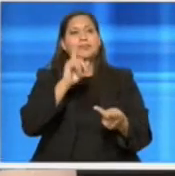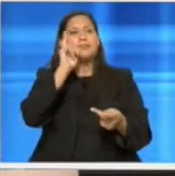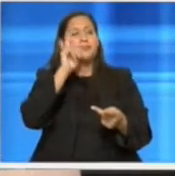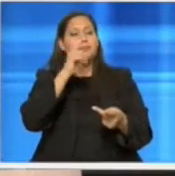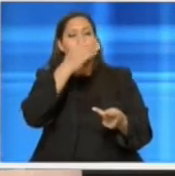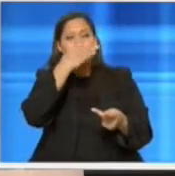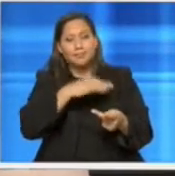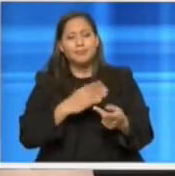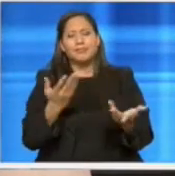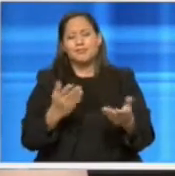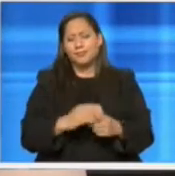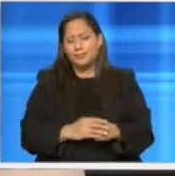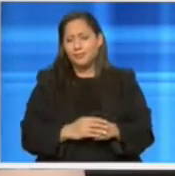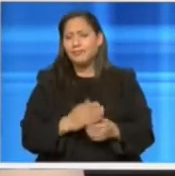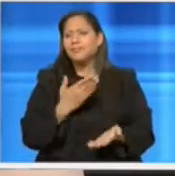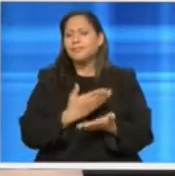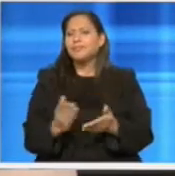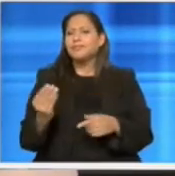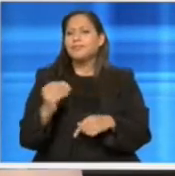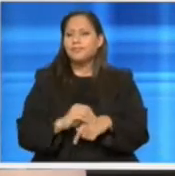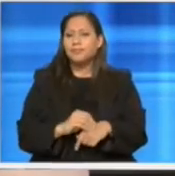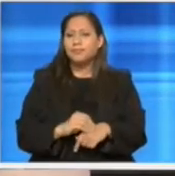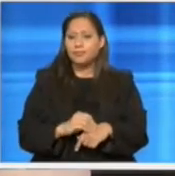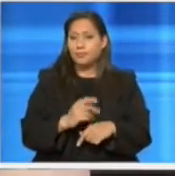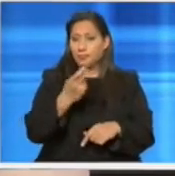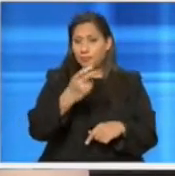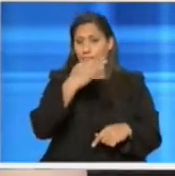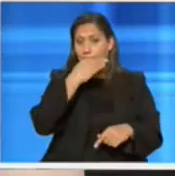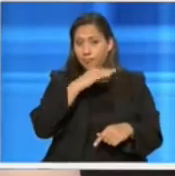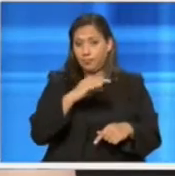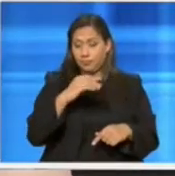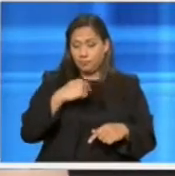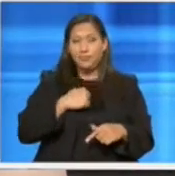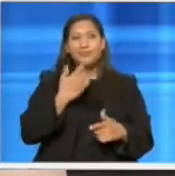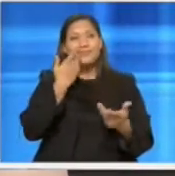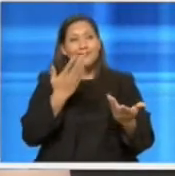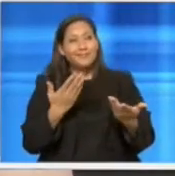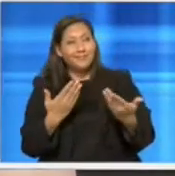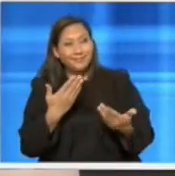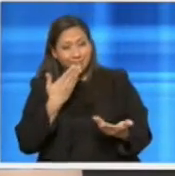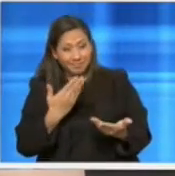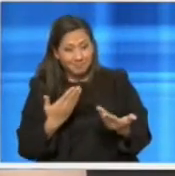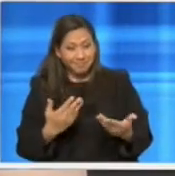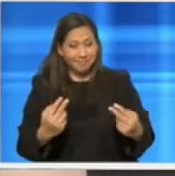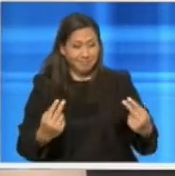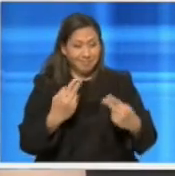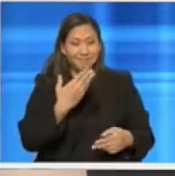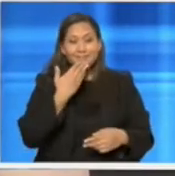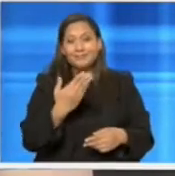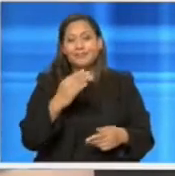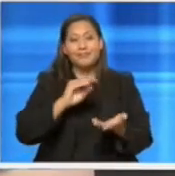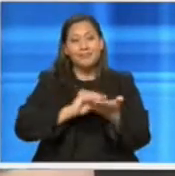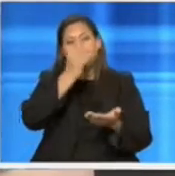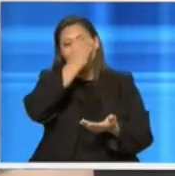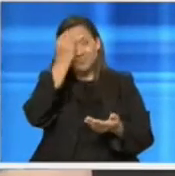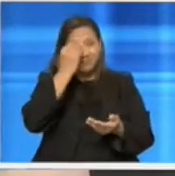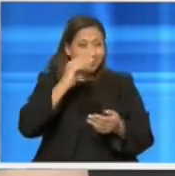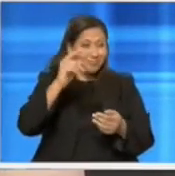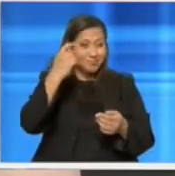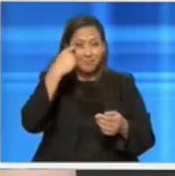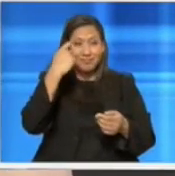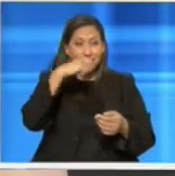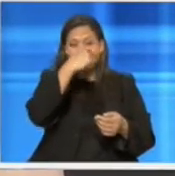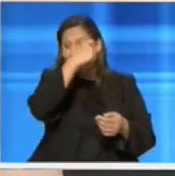pachanga. Y más le agregamos a que en esas fiestas que queremos estar muy bien, nos maquillamos